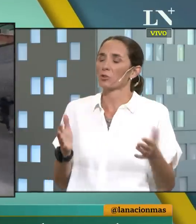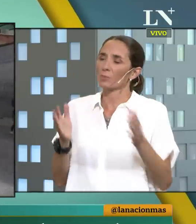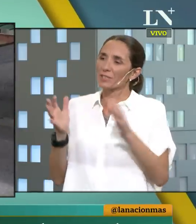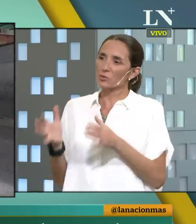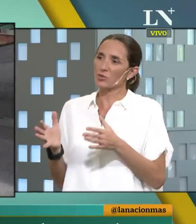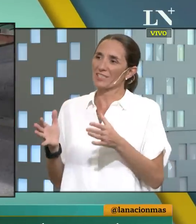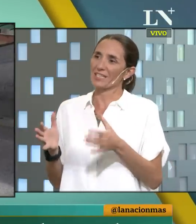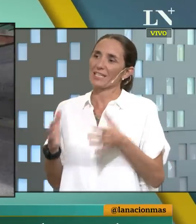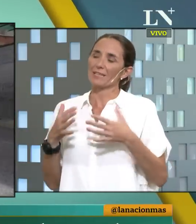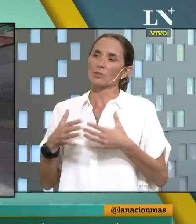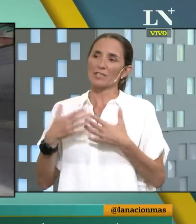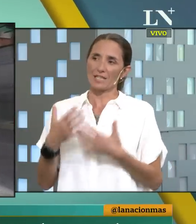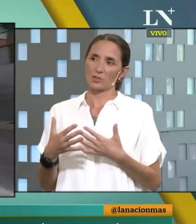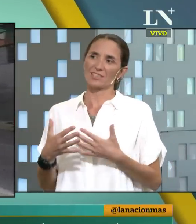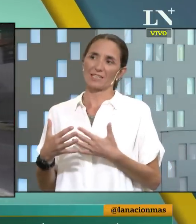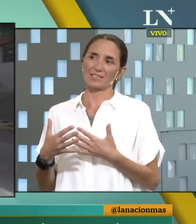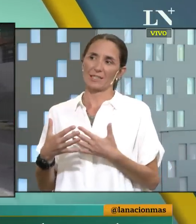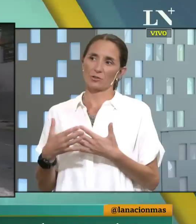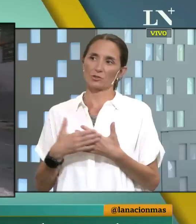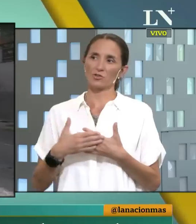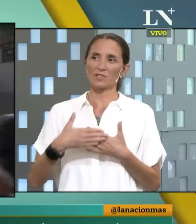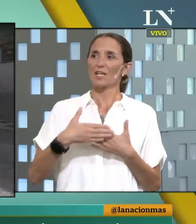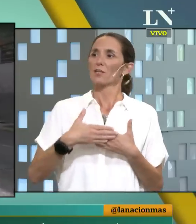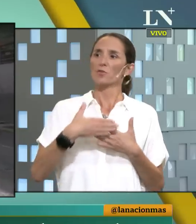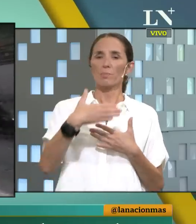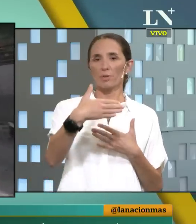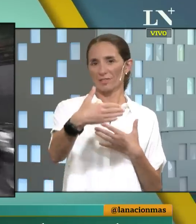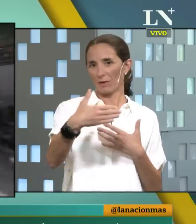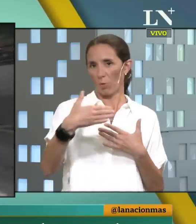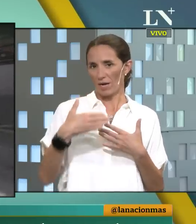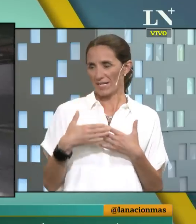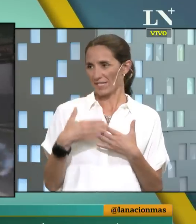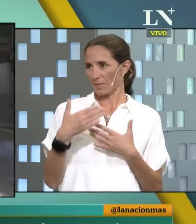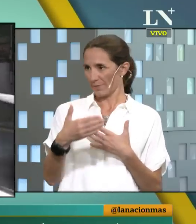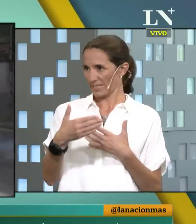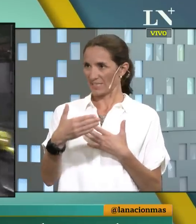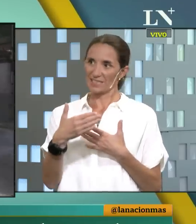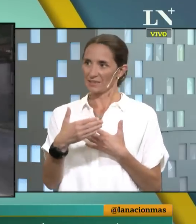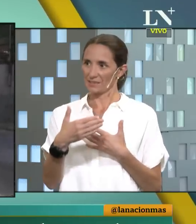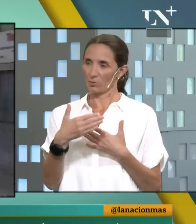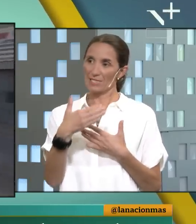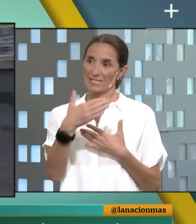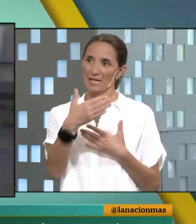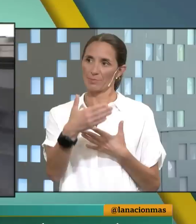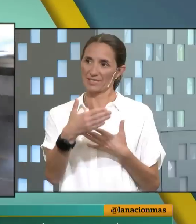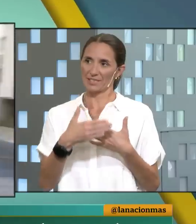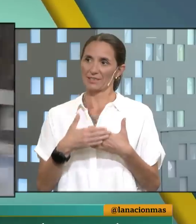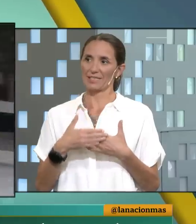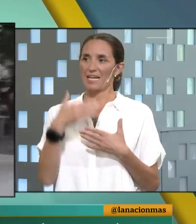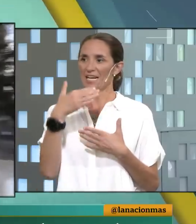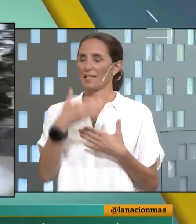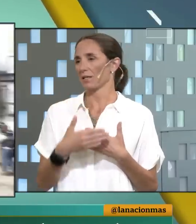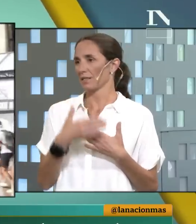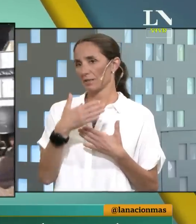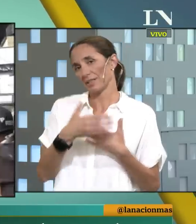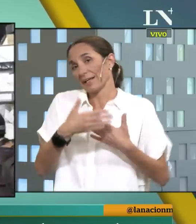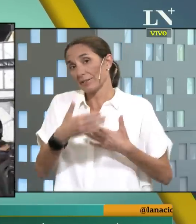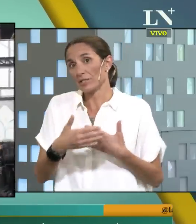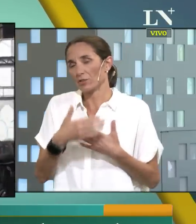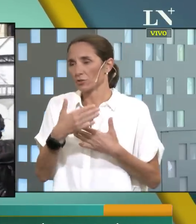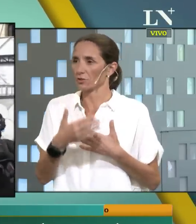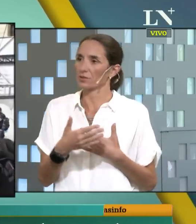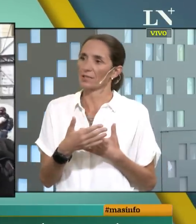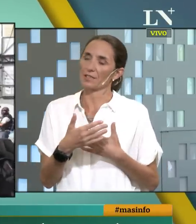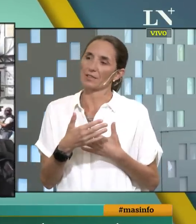gobierno de Maduro. ¿Pero qué sucede? Esto es relación entre estados. Entonces, no importa cuál es el presidente, cuál sea el presidente, el